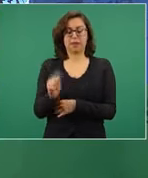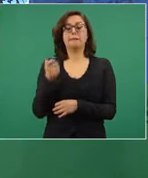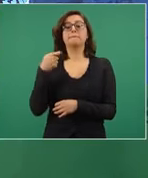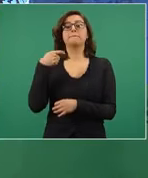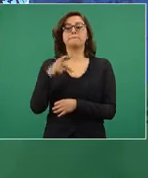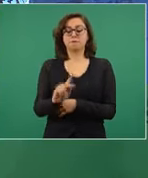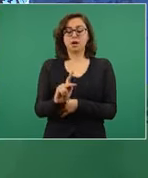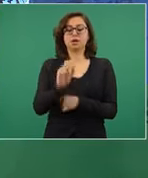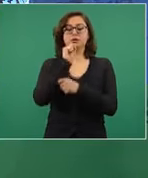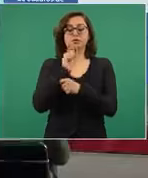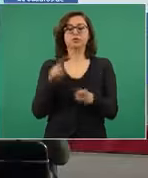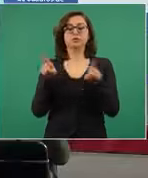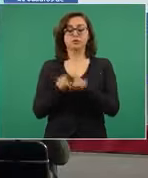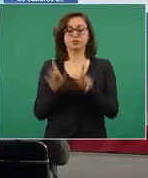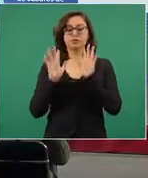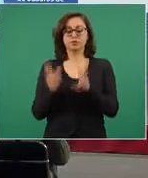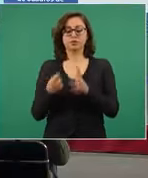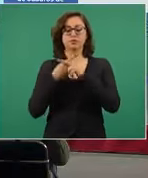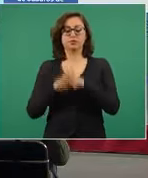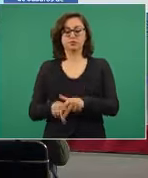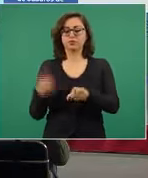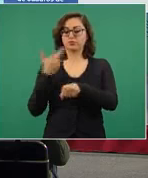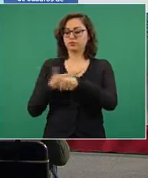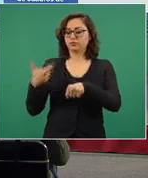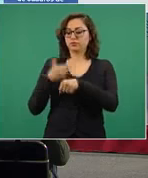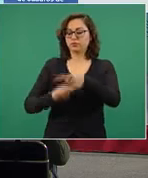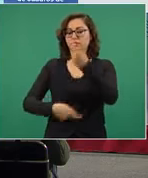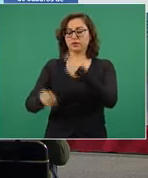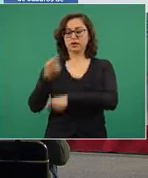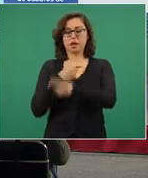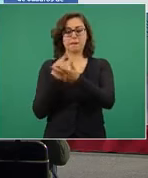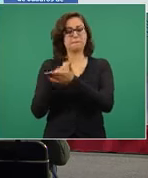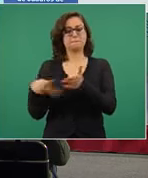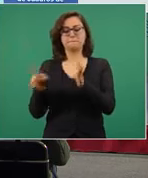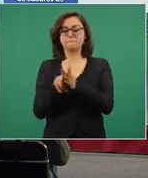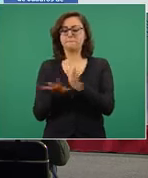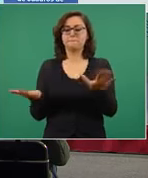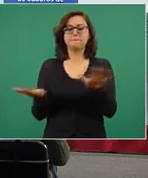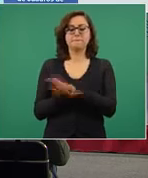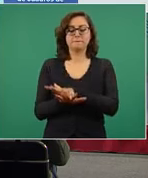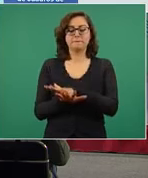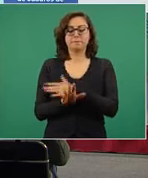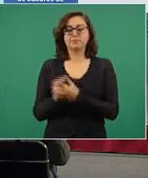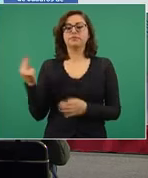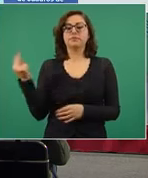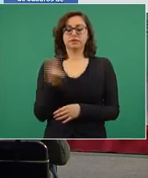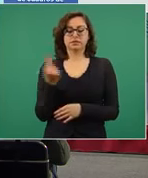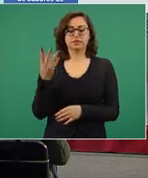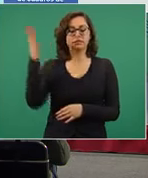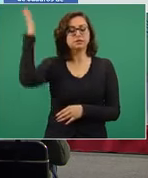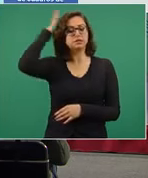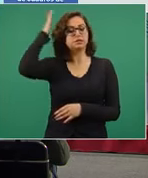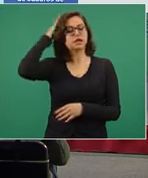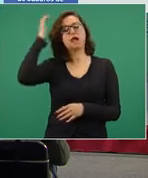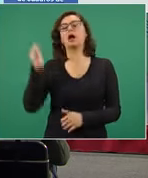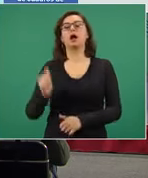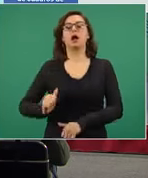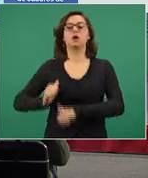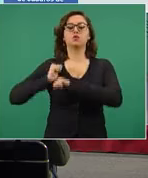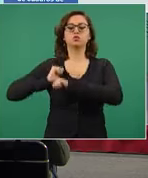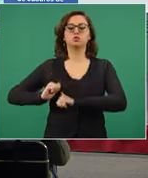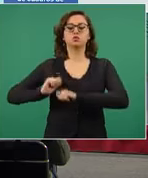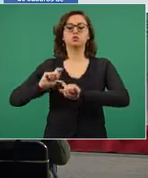realizando las gestiones para reconvertir plazas debido a que se requieren cuadros de mando para poder